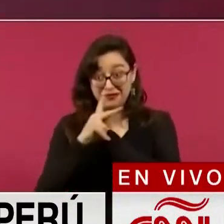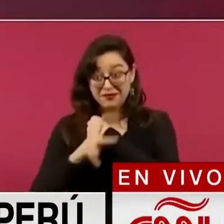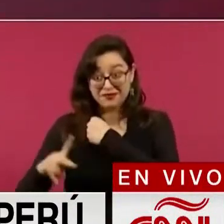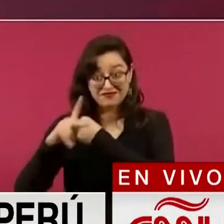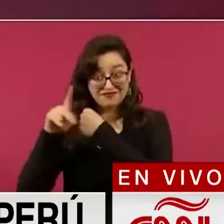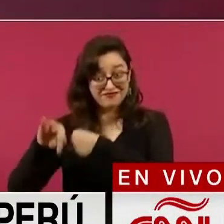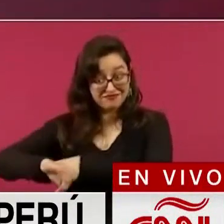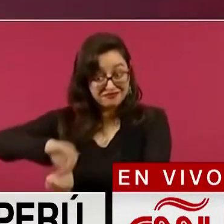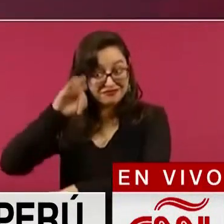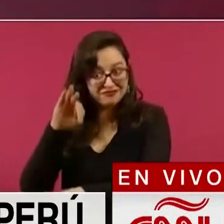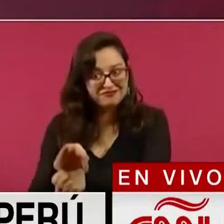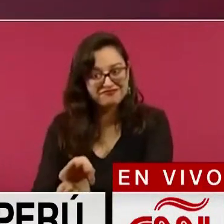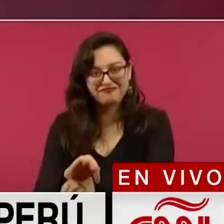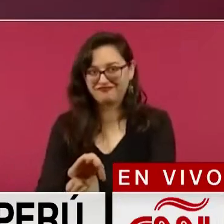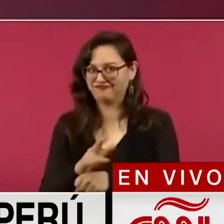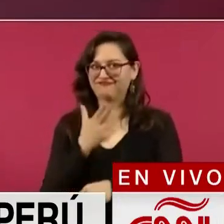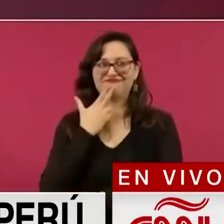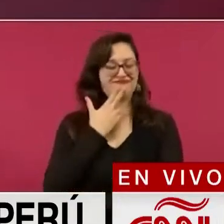pelele